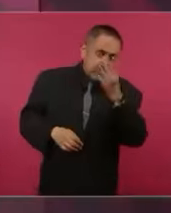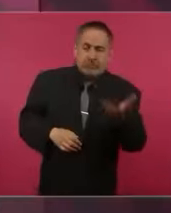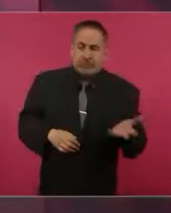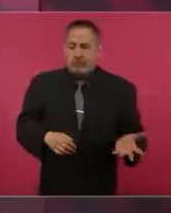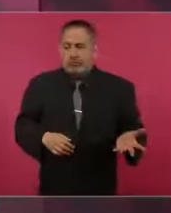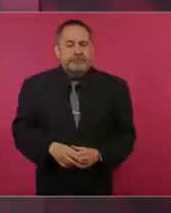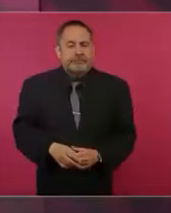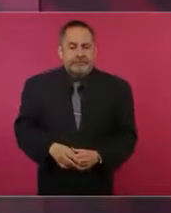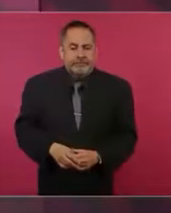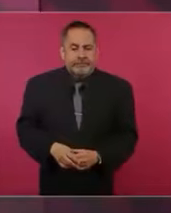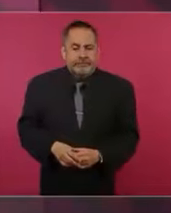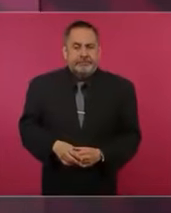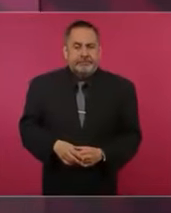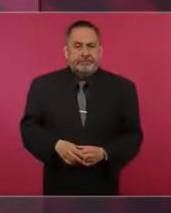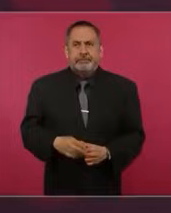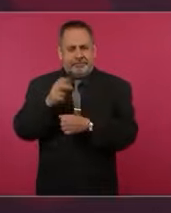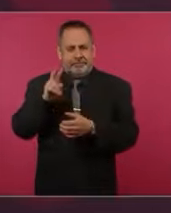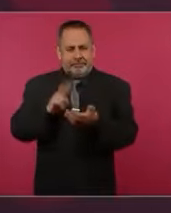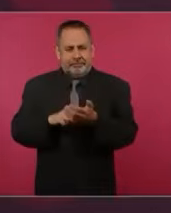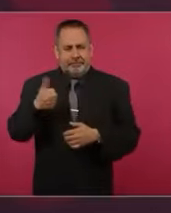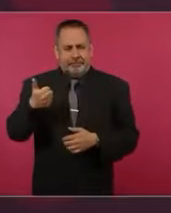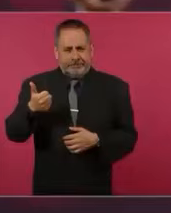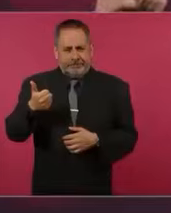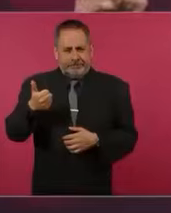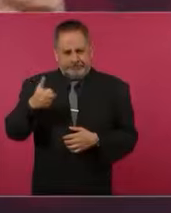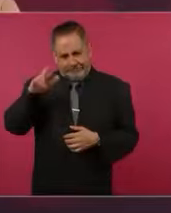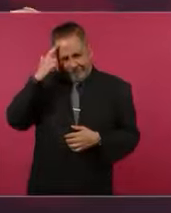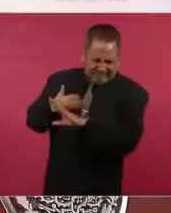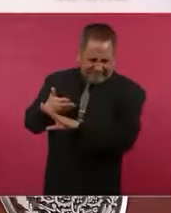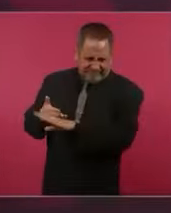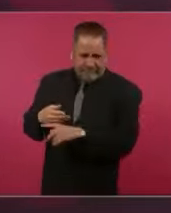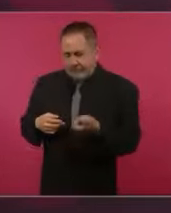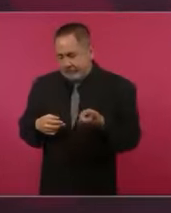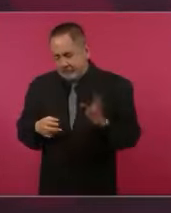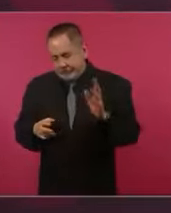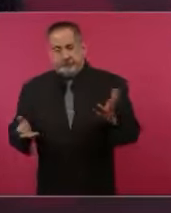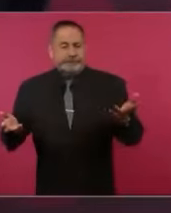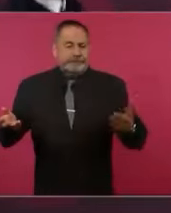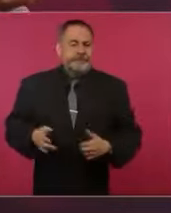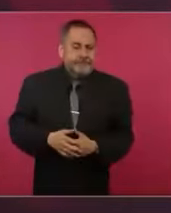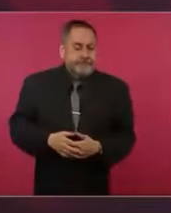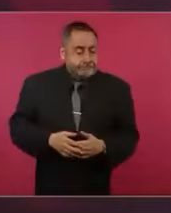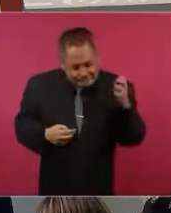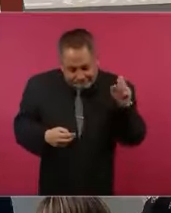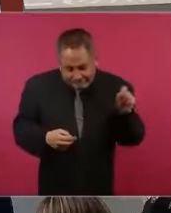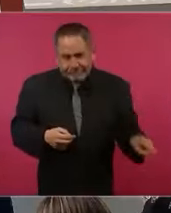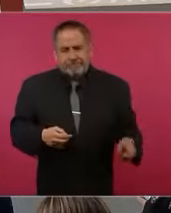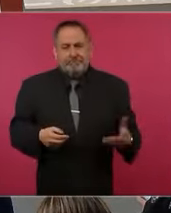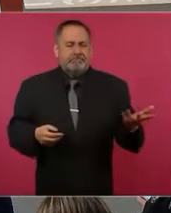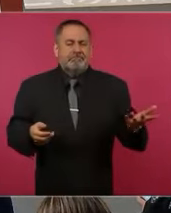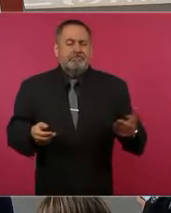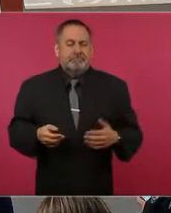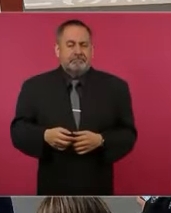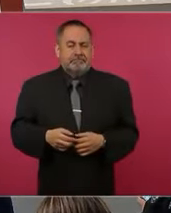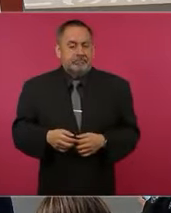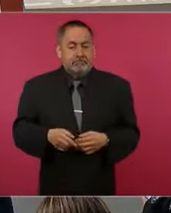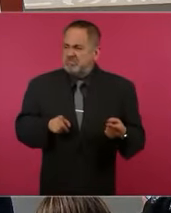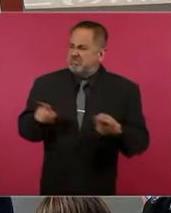Esto en el 2006, cuando la guerra sucedió. Entonces, todo eso,